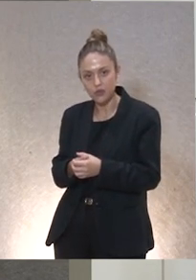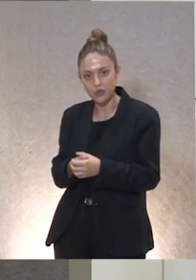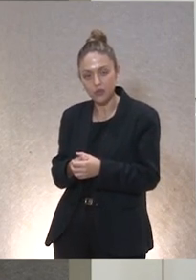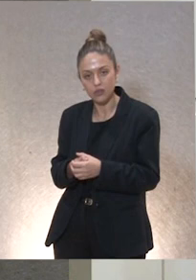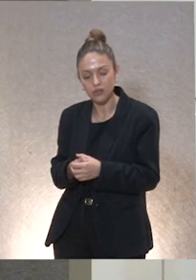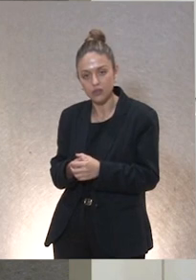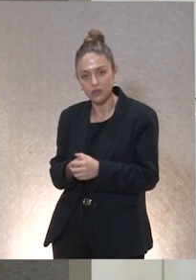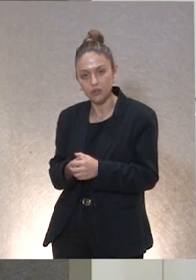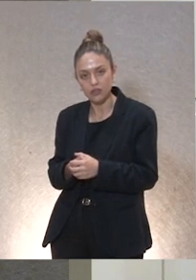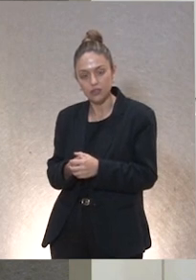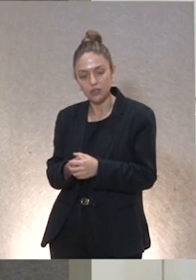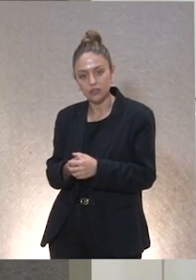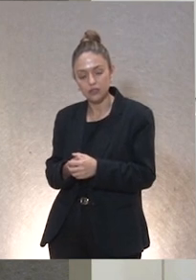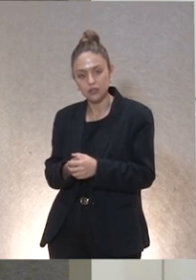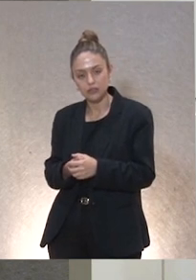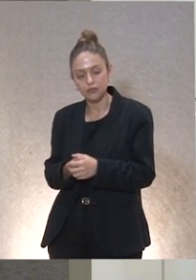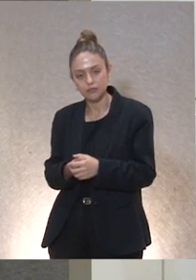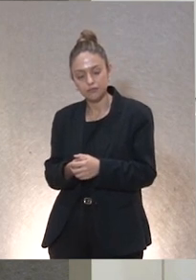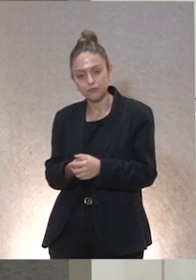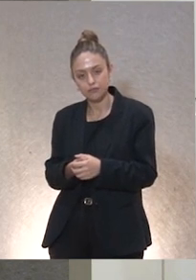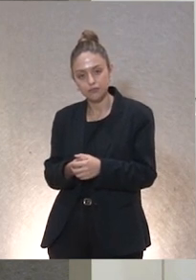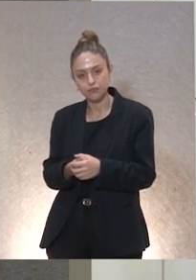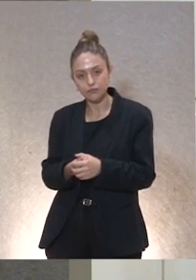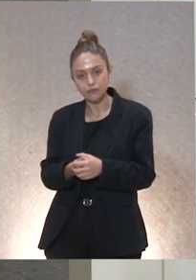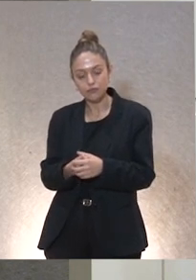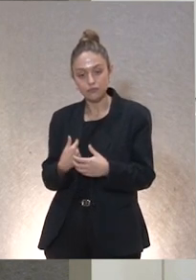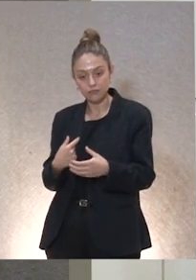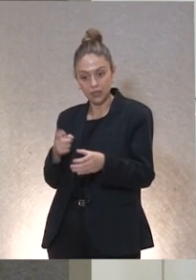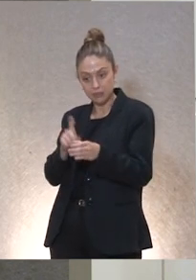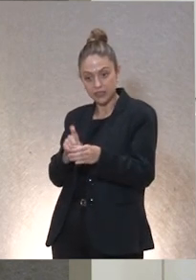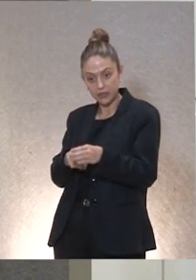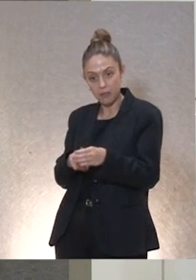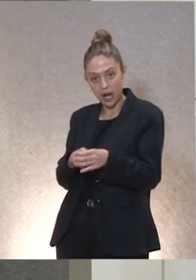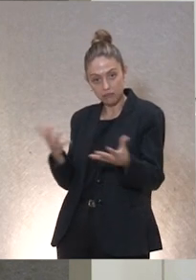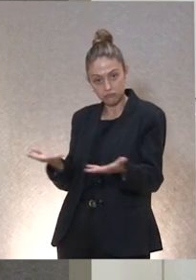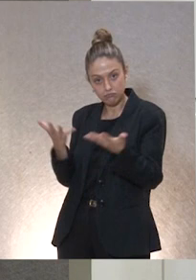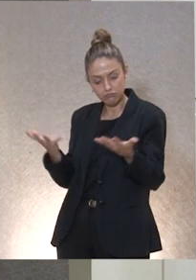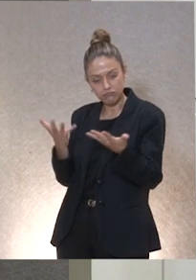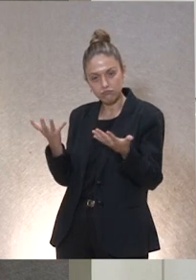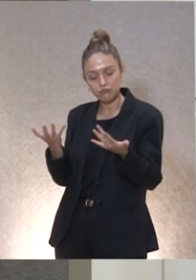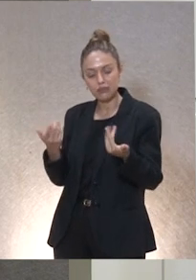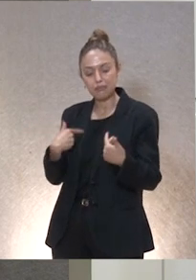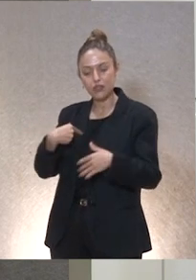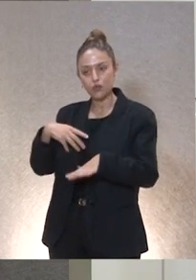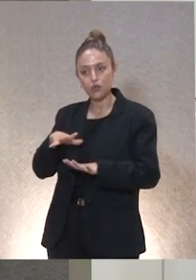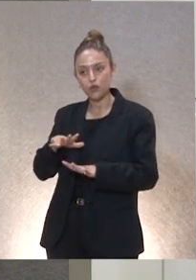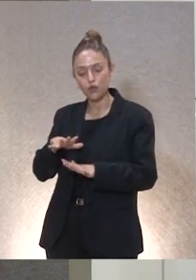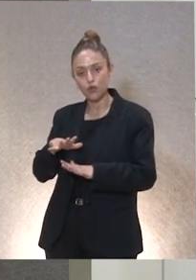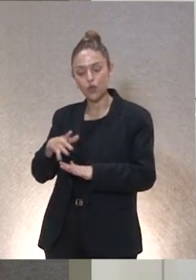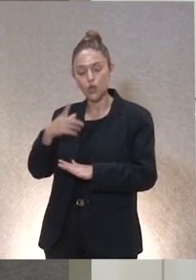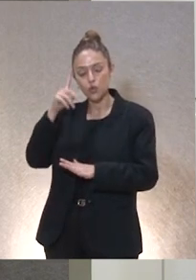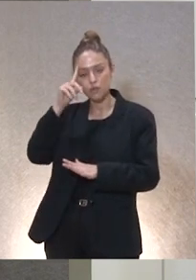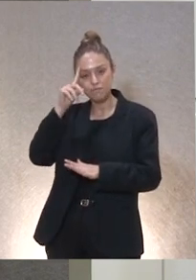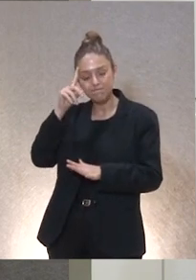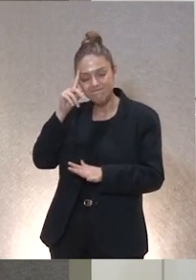empezaron a a lanzar eh eh a participar no pero tampoco sabíamos eh o no